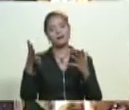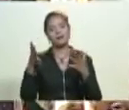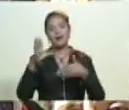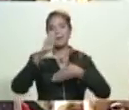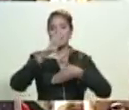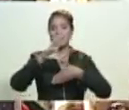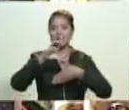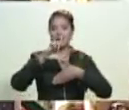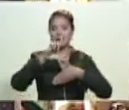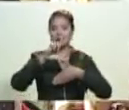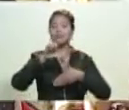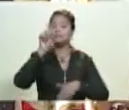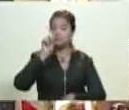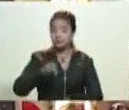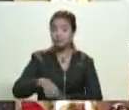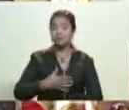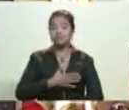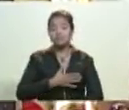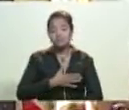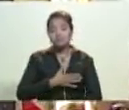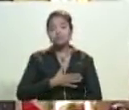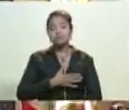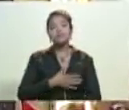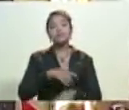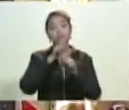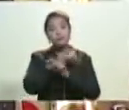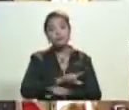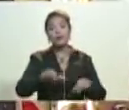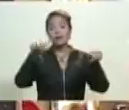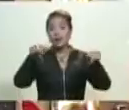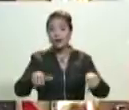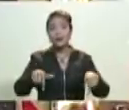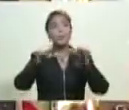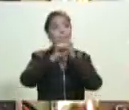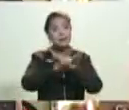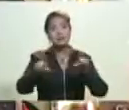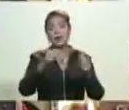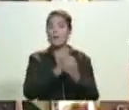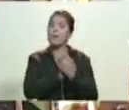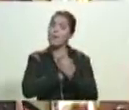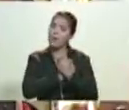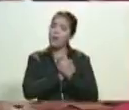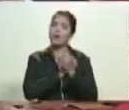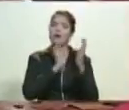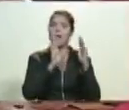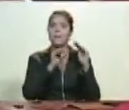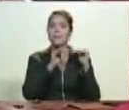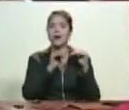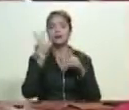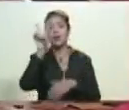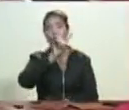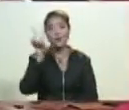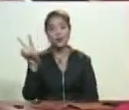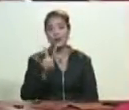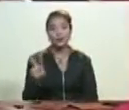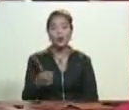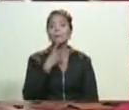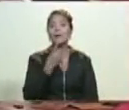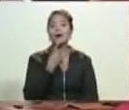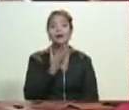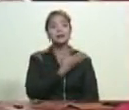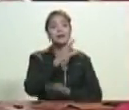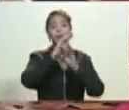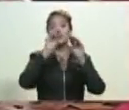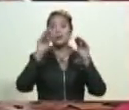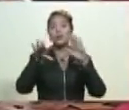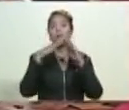América Latina, a quien también le enviamos desde acá un mensaje de amor y esperanza desde Venezuela, para decir a los